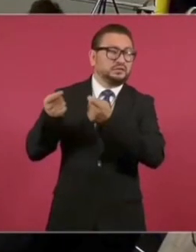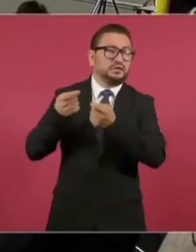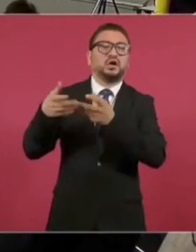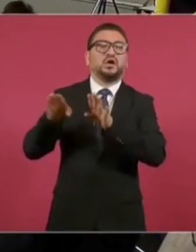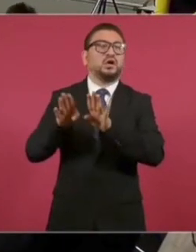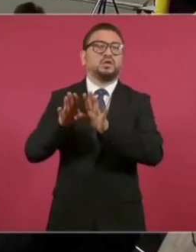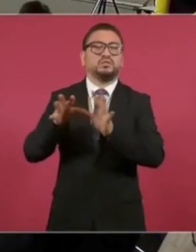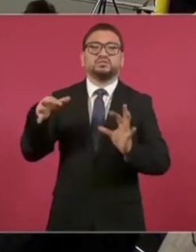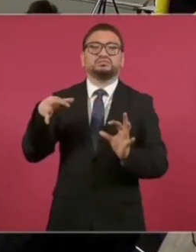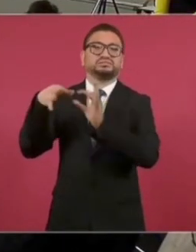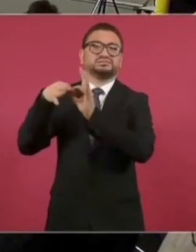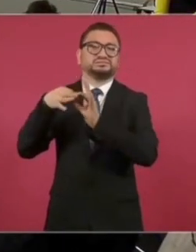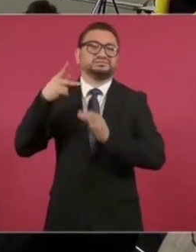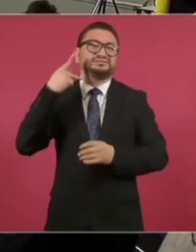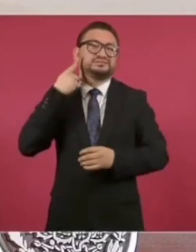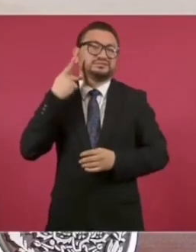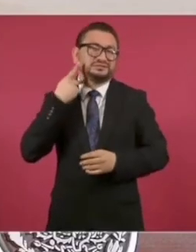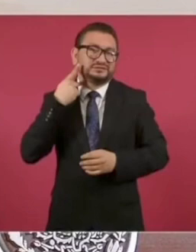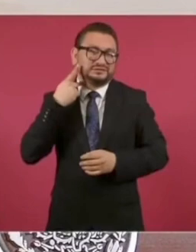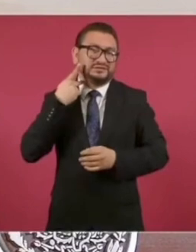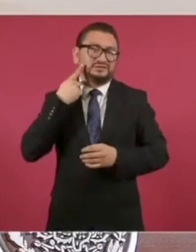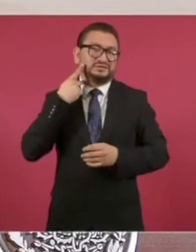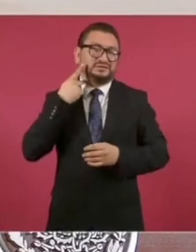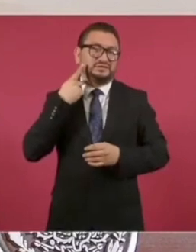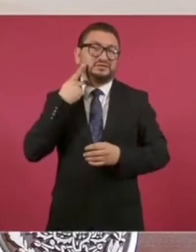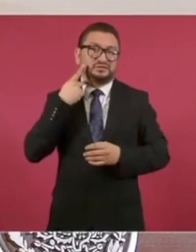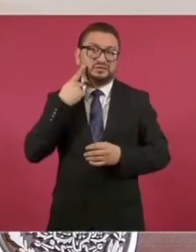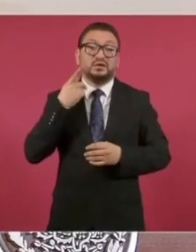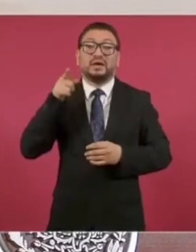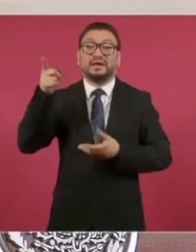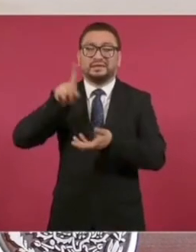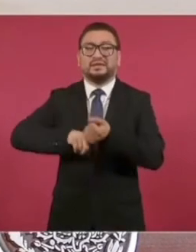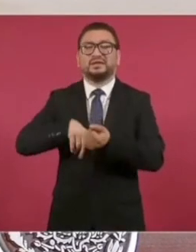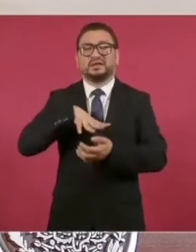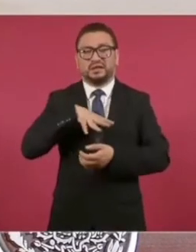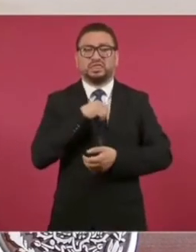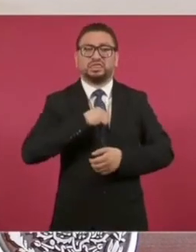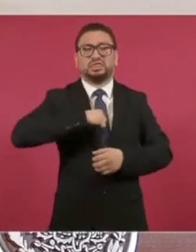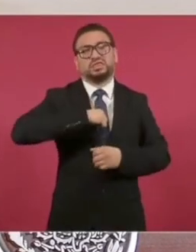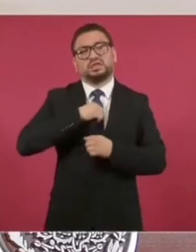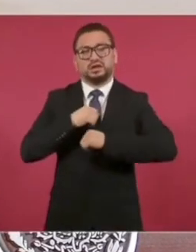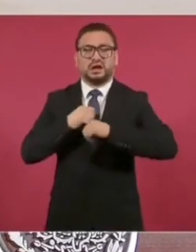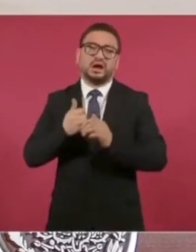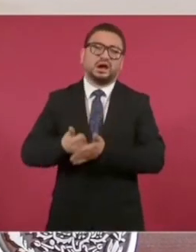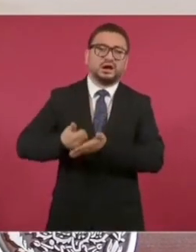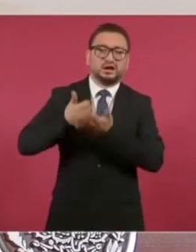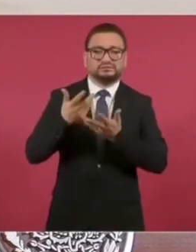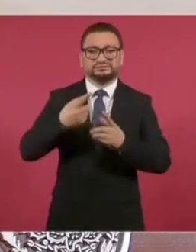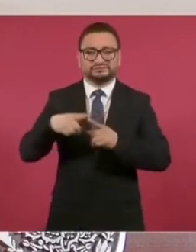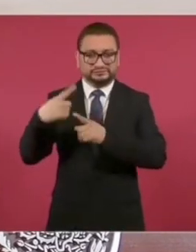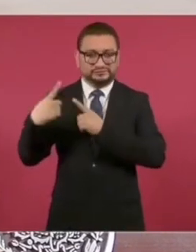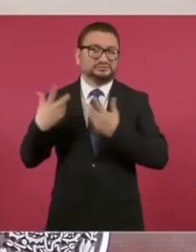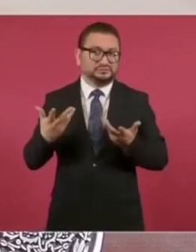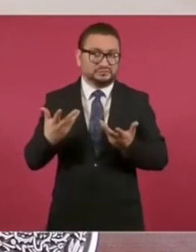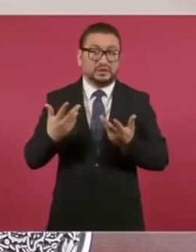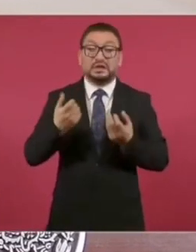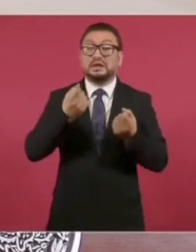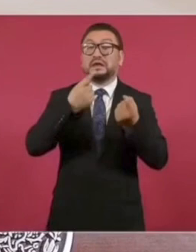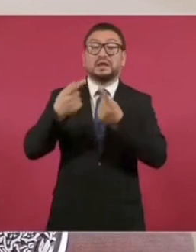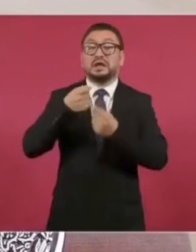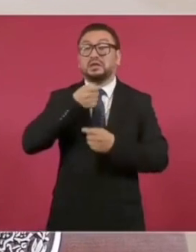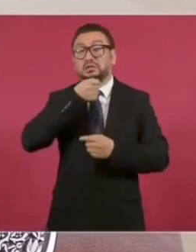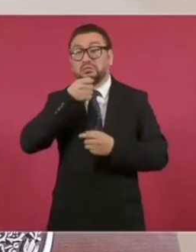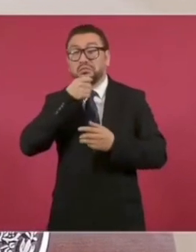vinculada a políticos, imperaba el influyentismo y a pseudos